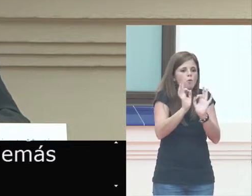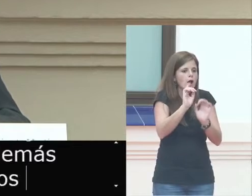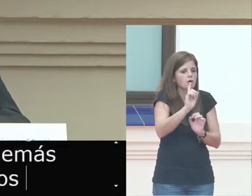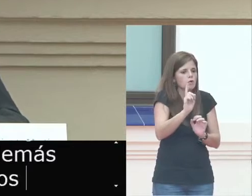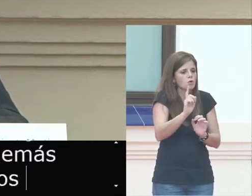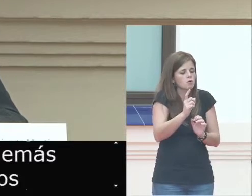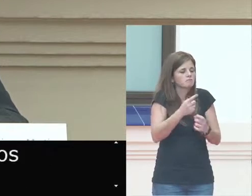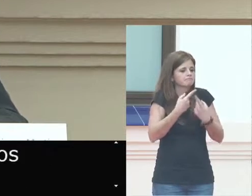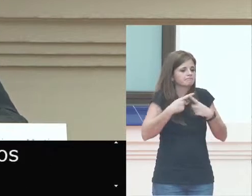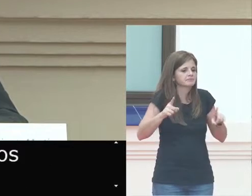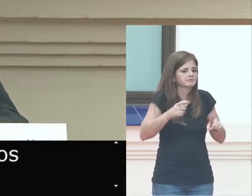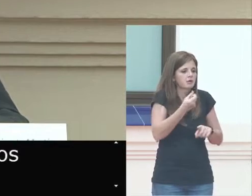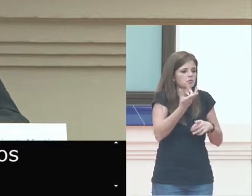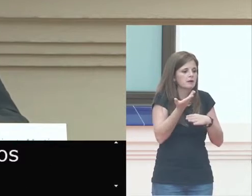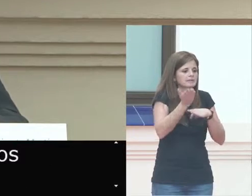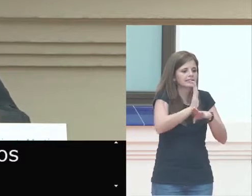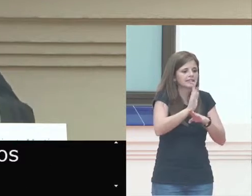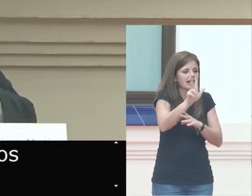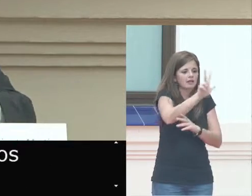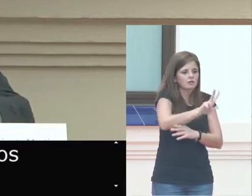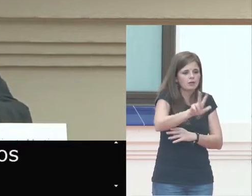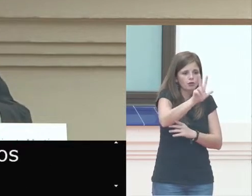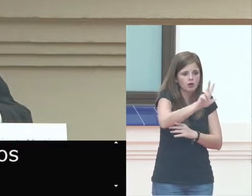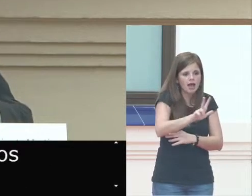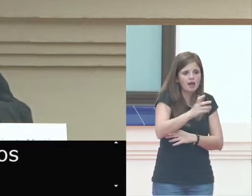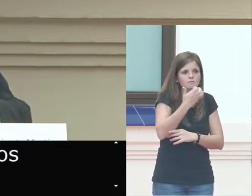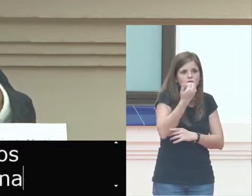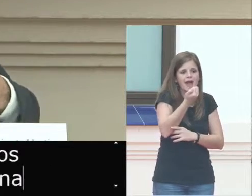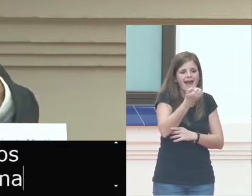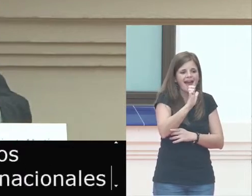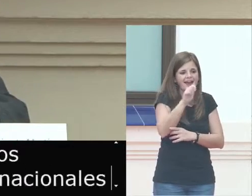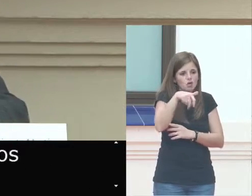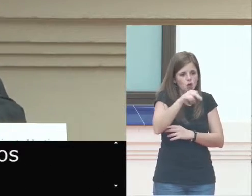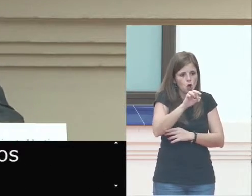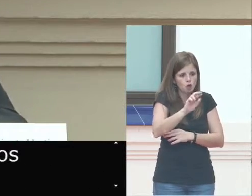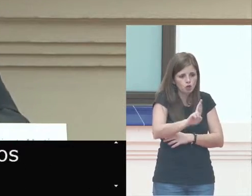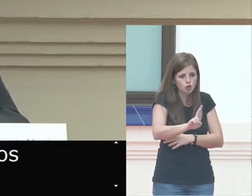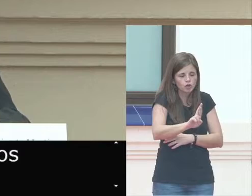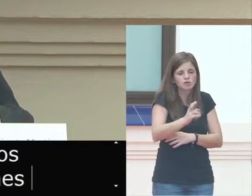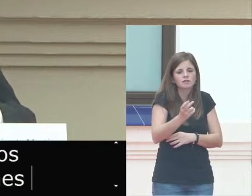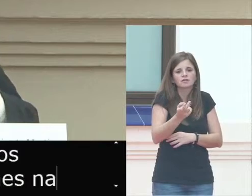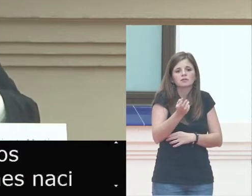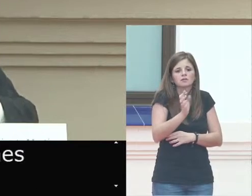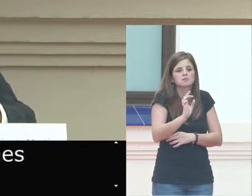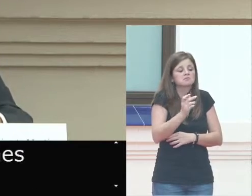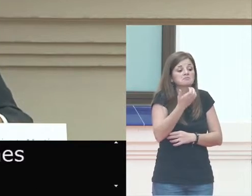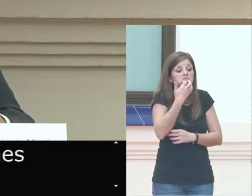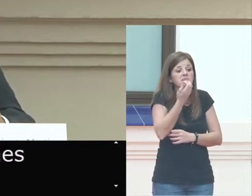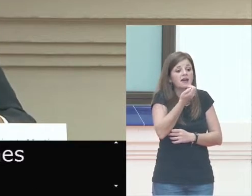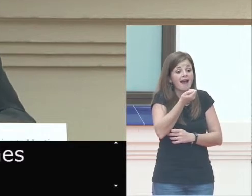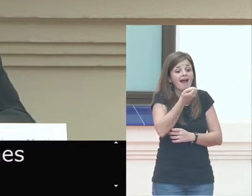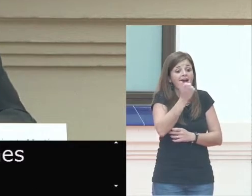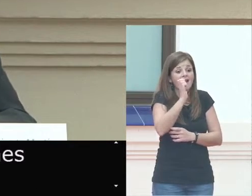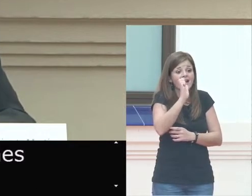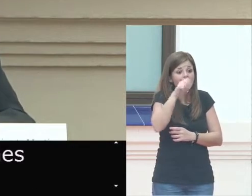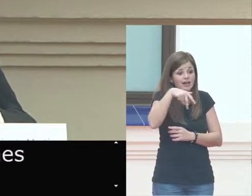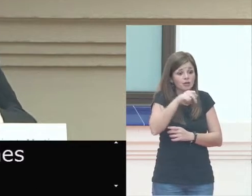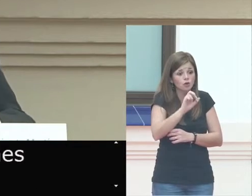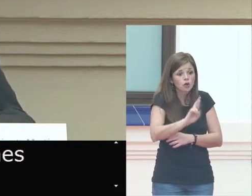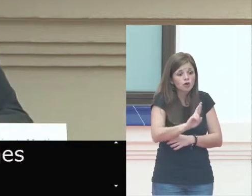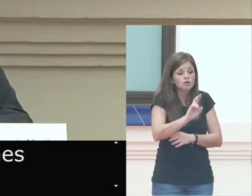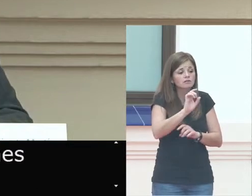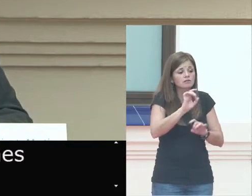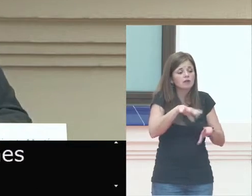representaciones nacionales, como pasa con AENOR, o sea, con CEN y CENELEC. AENOR es la voz española en los organismos de